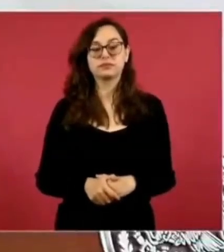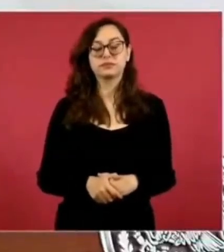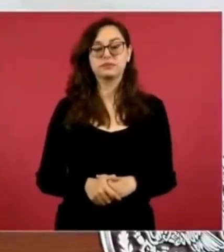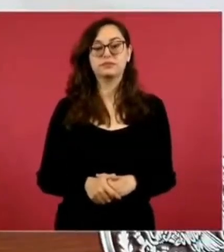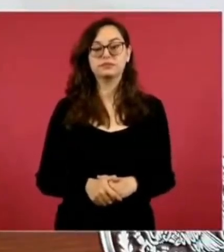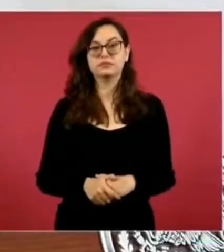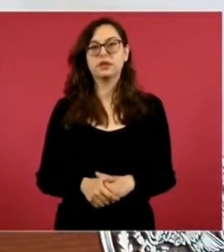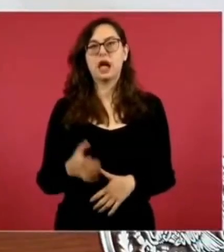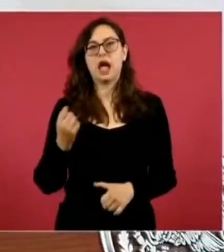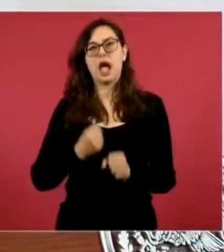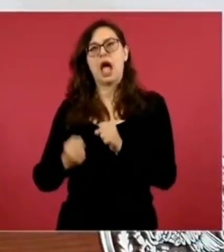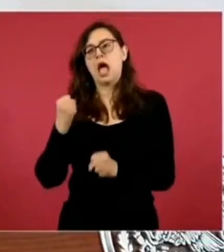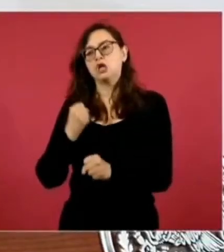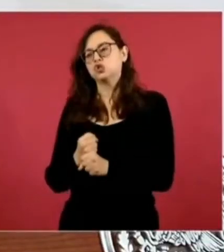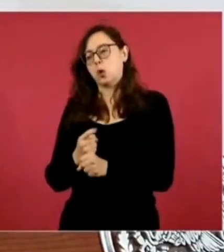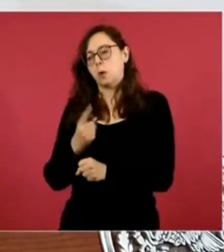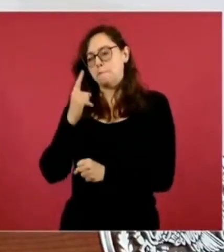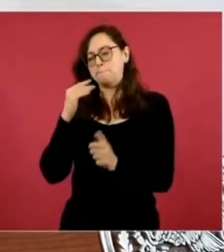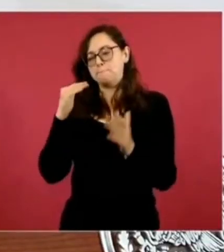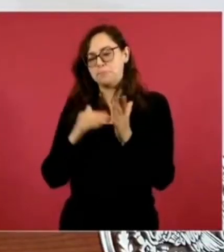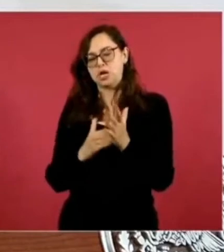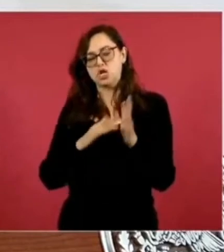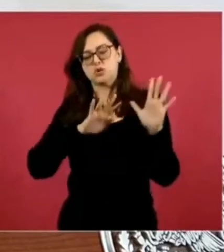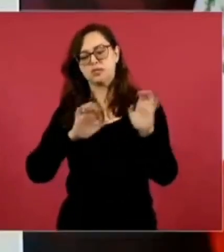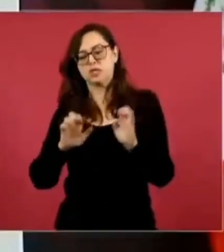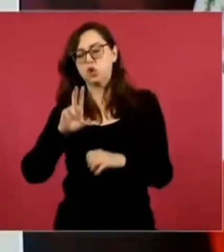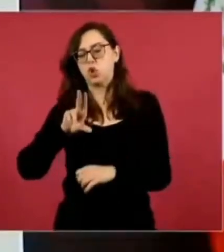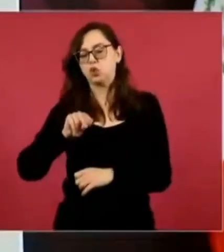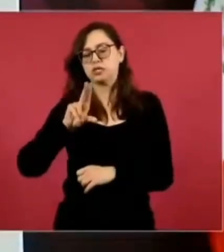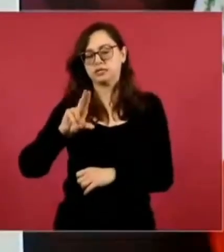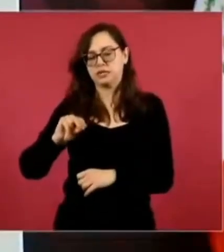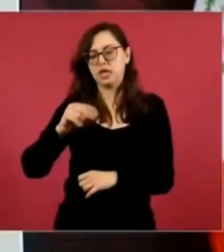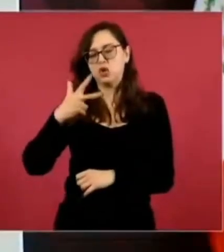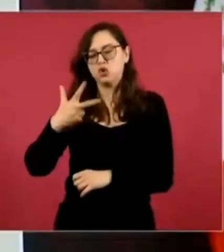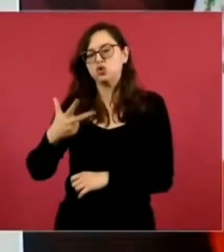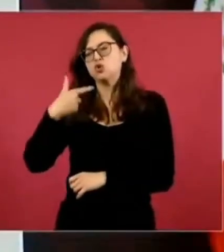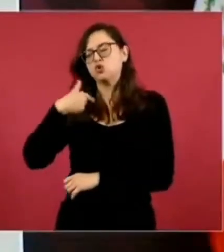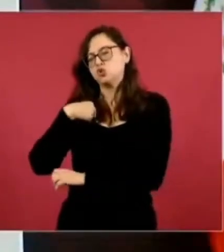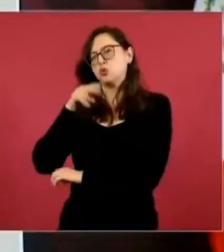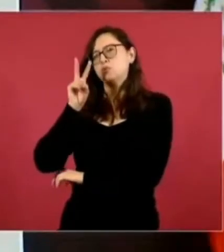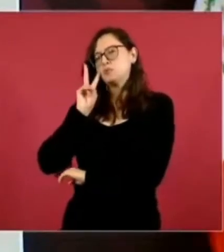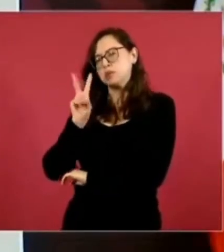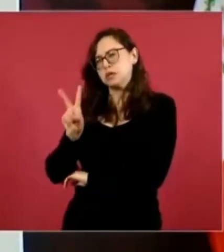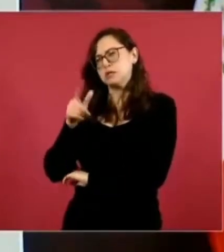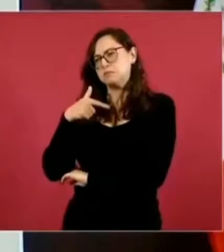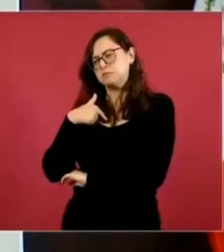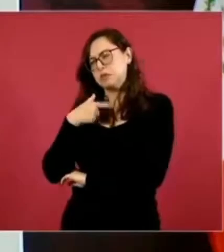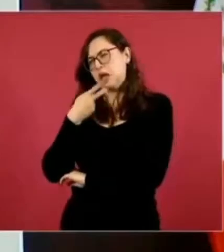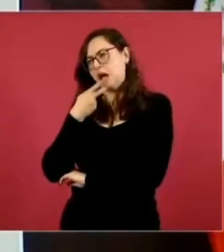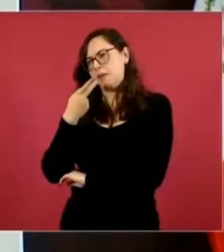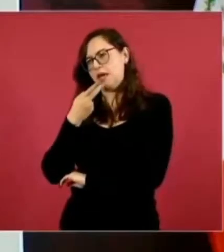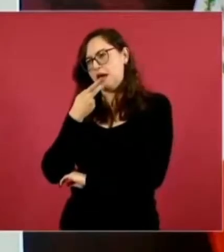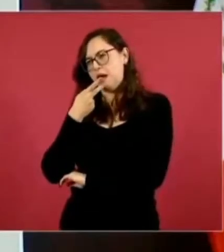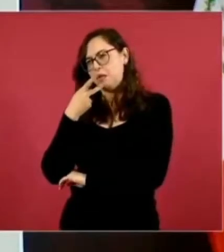de 1988, cuando empezábamos a luchar. Y es lo mismo de ahora.